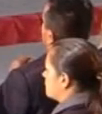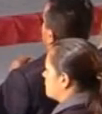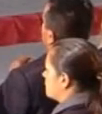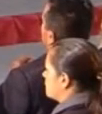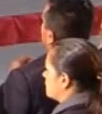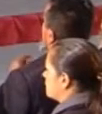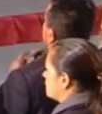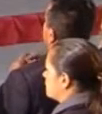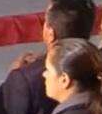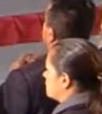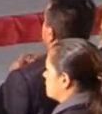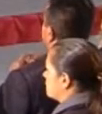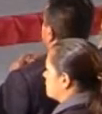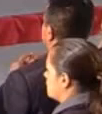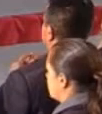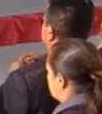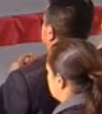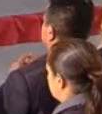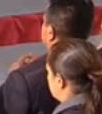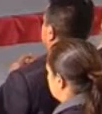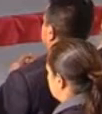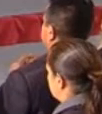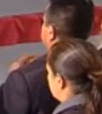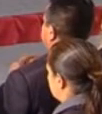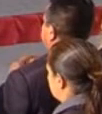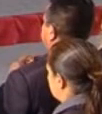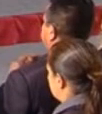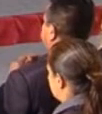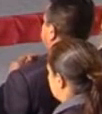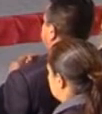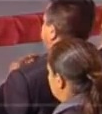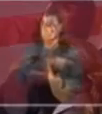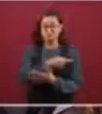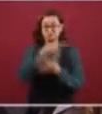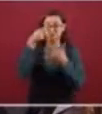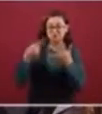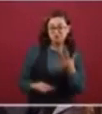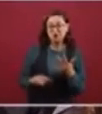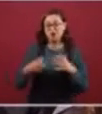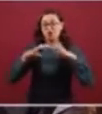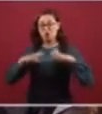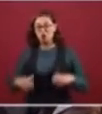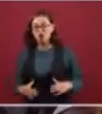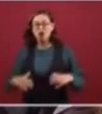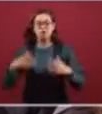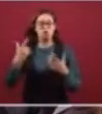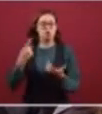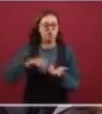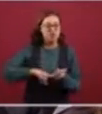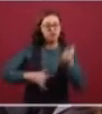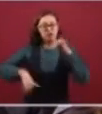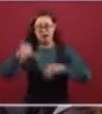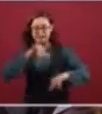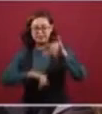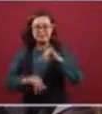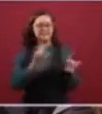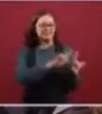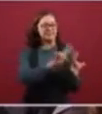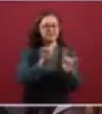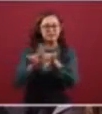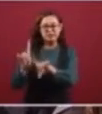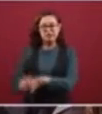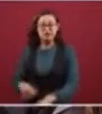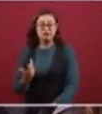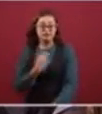condición física sus padecimientos malestares y las consecuencias que esto pueda tener si tiene una opinión al respecto algún comentario sobre lo que